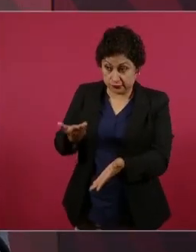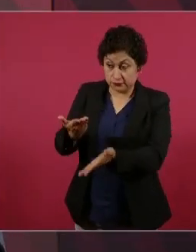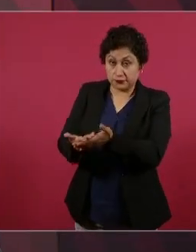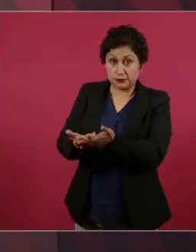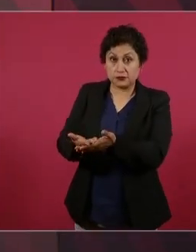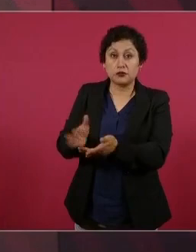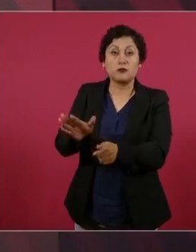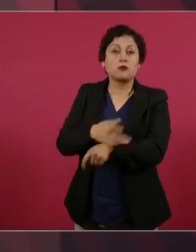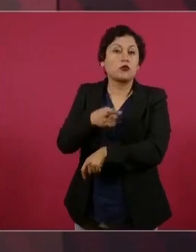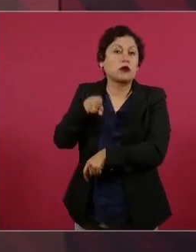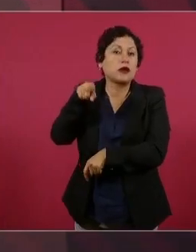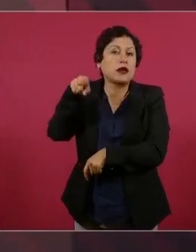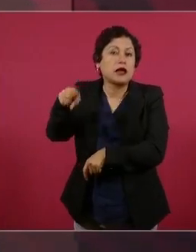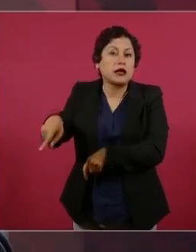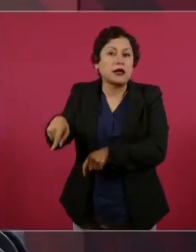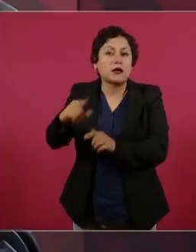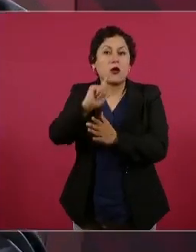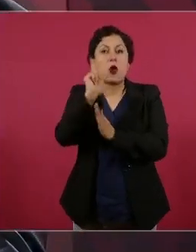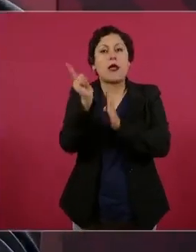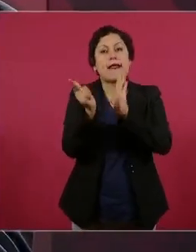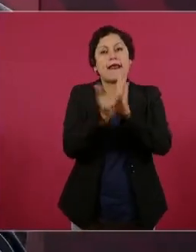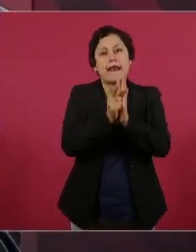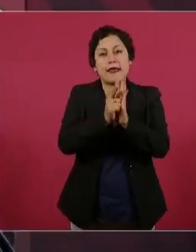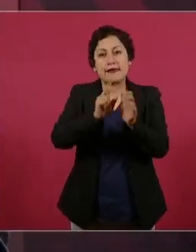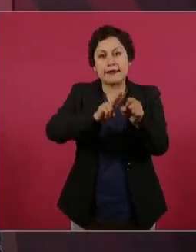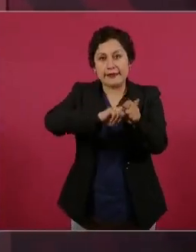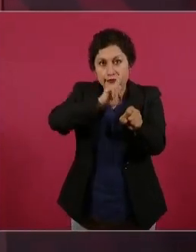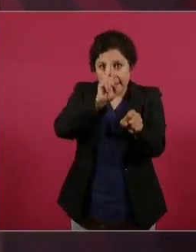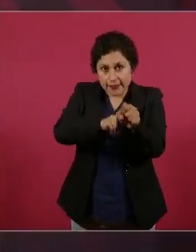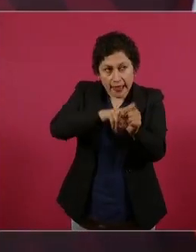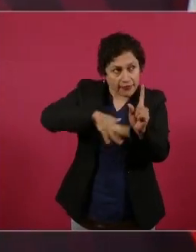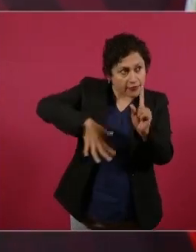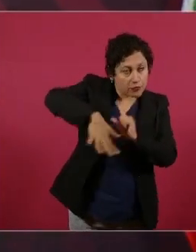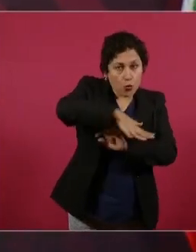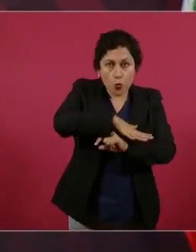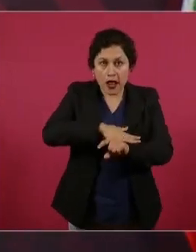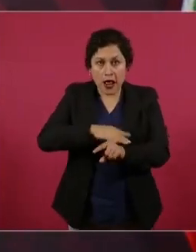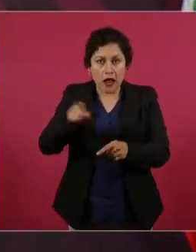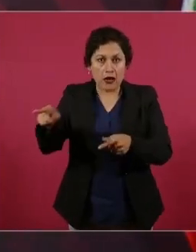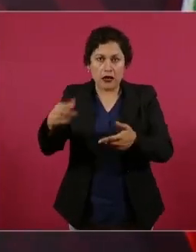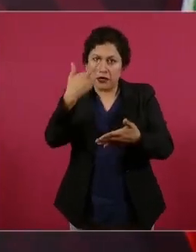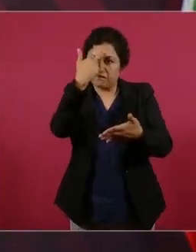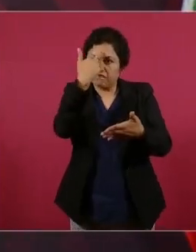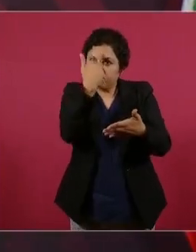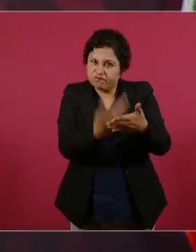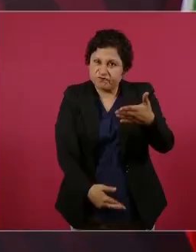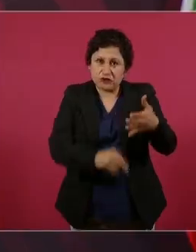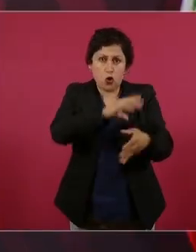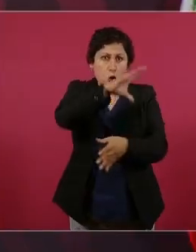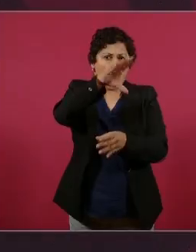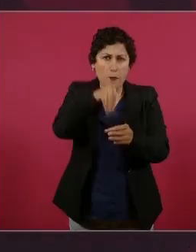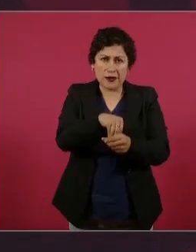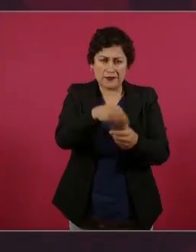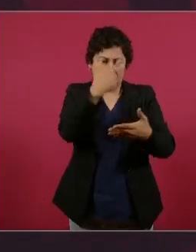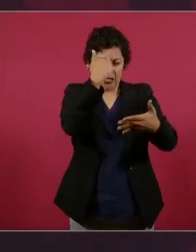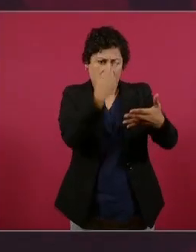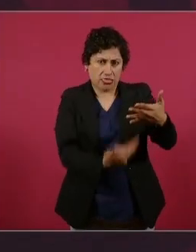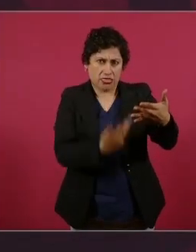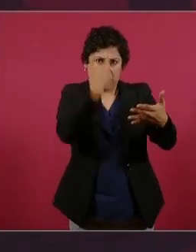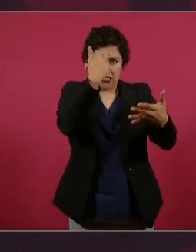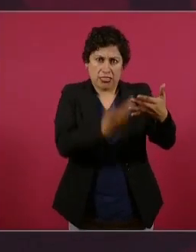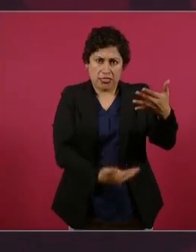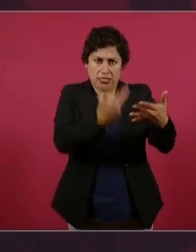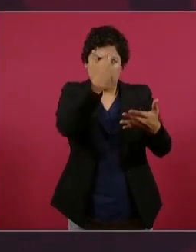porque violaron toda la legislación en materia ecológica. Y a Eso